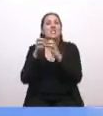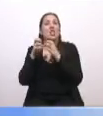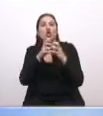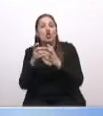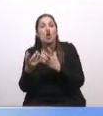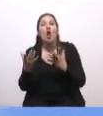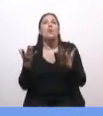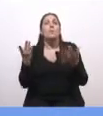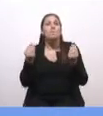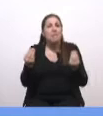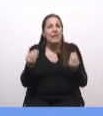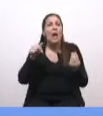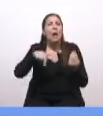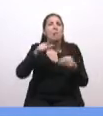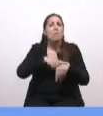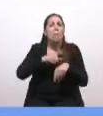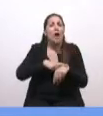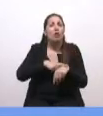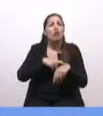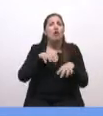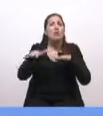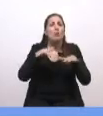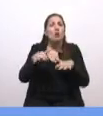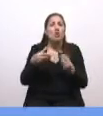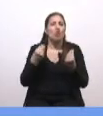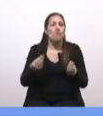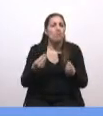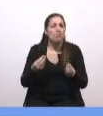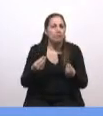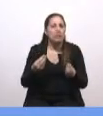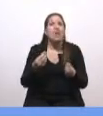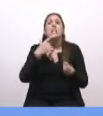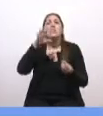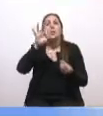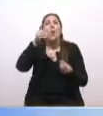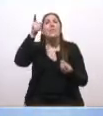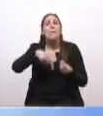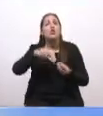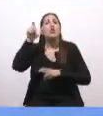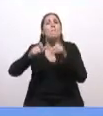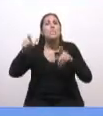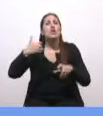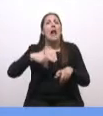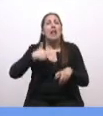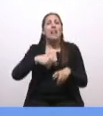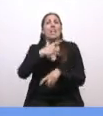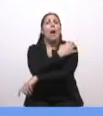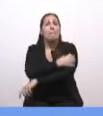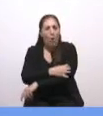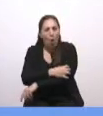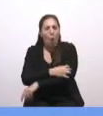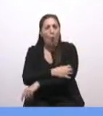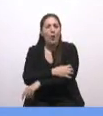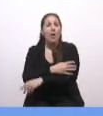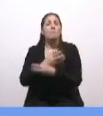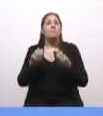realidad que nos impone a que nos obliga tener 50 por ciento de argentinos en la pobreza y tener 8